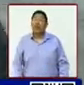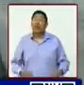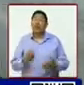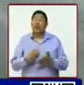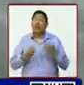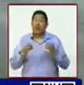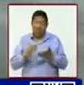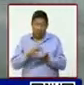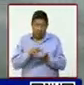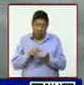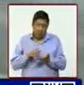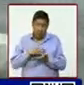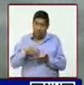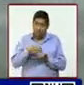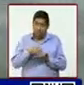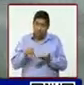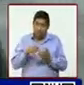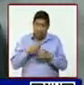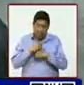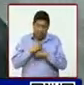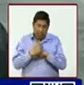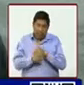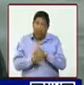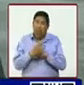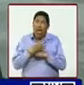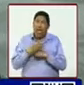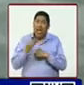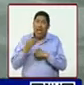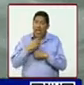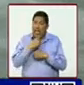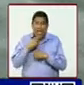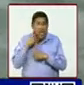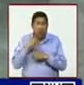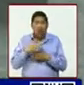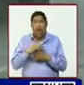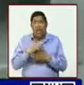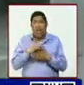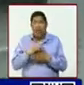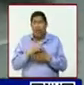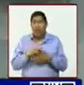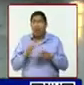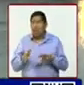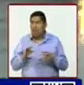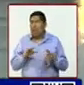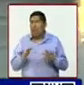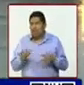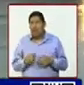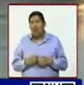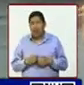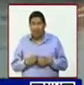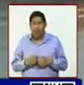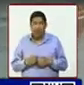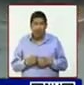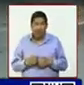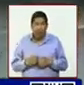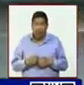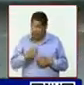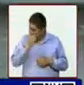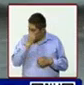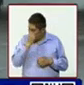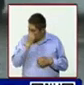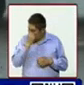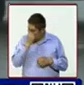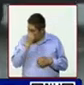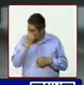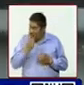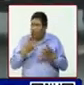¿Vendiendo usted? Queque y empanada y charque. ¿Qué tal la venta? Más o menos. ¿Qué se anima a vender usted hasta acá? Es